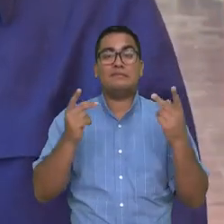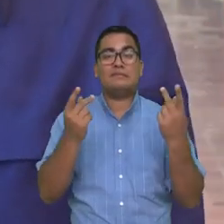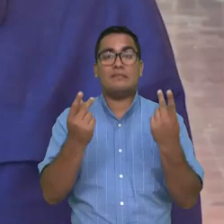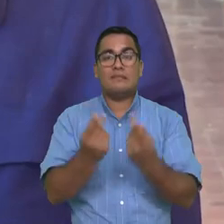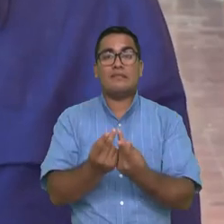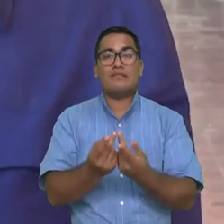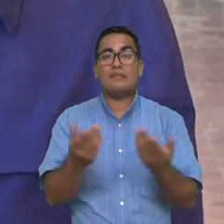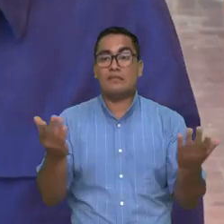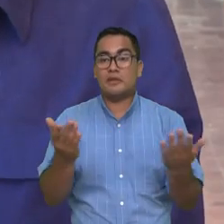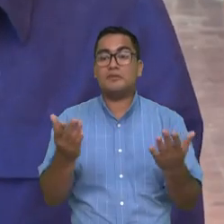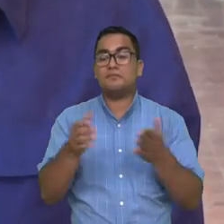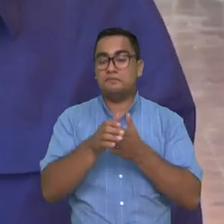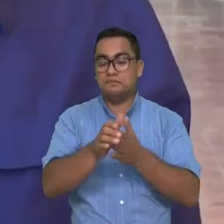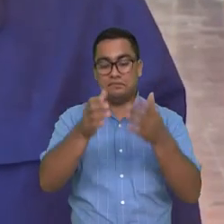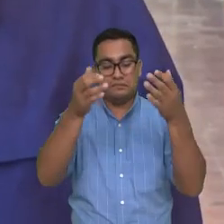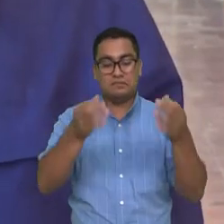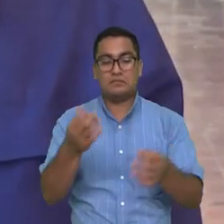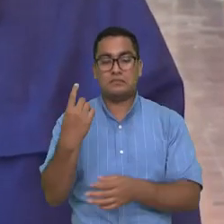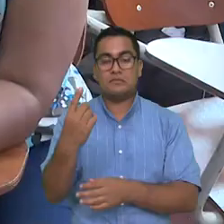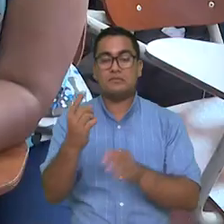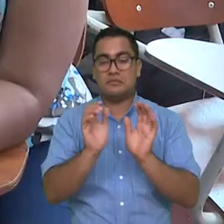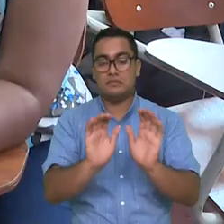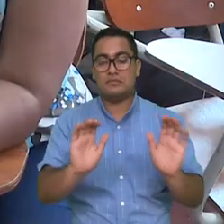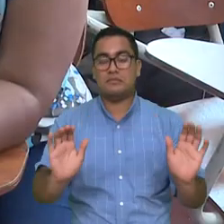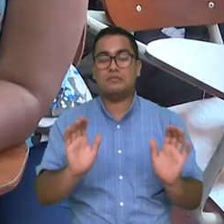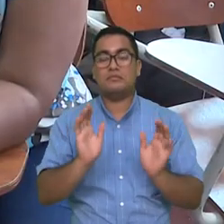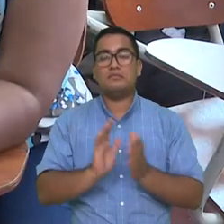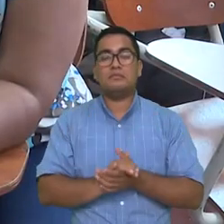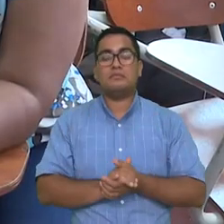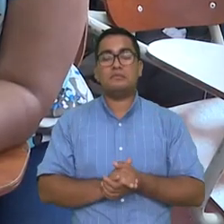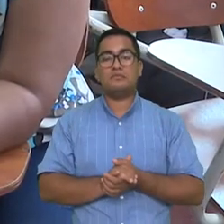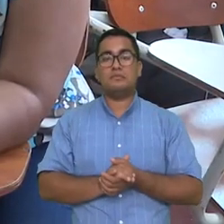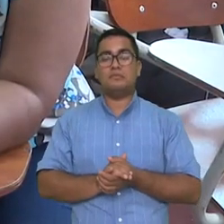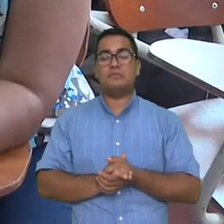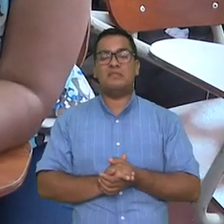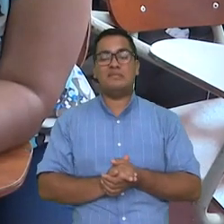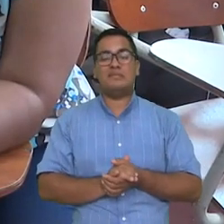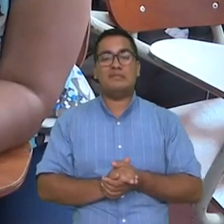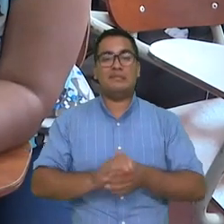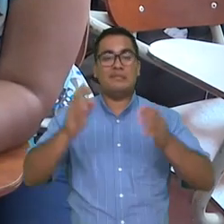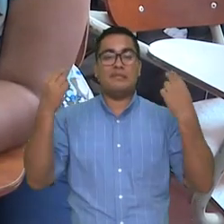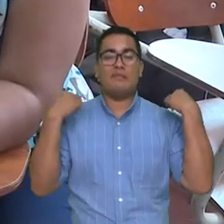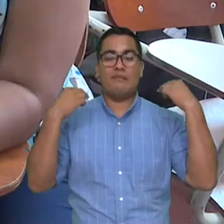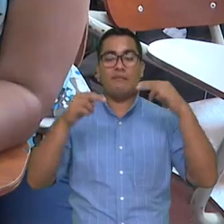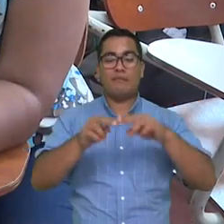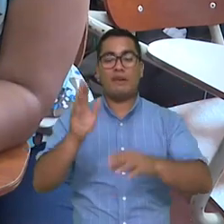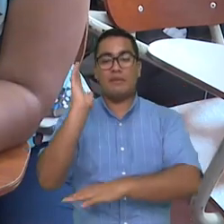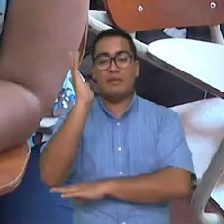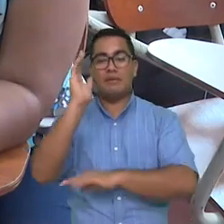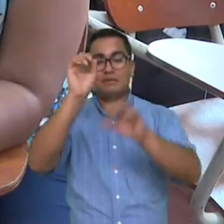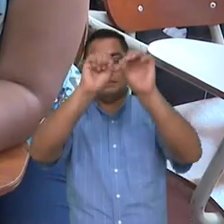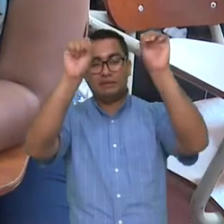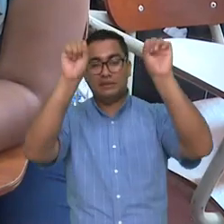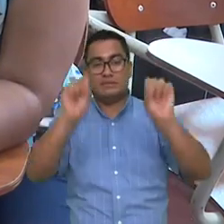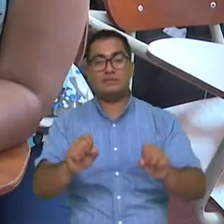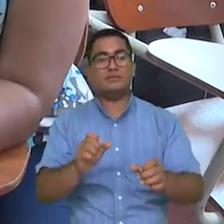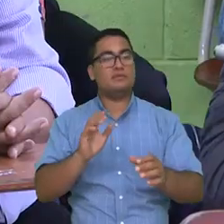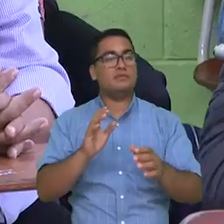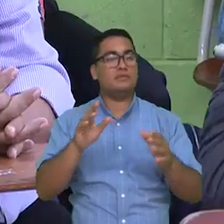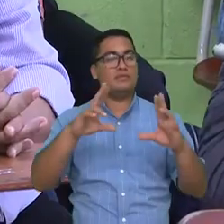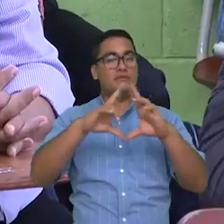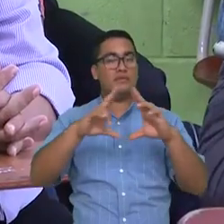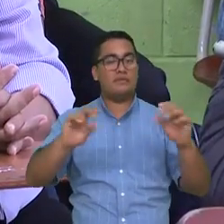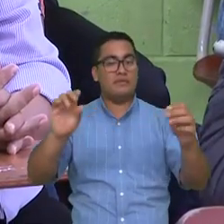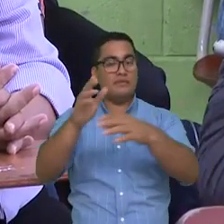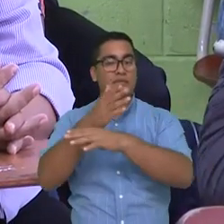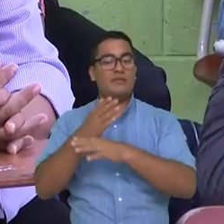nosotros tutelando todo este derecho de los niños y las niñas aquí. La capacitación a los maestros se realiza en todo el país con el fin de que sean los